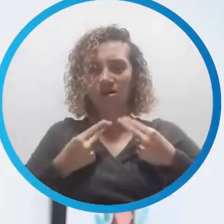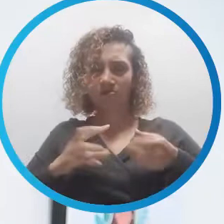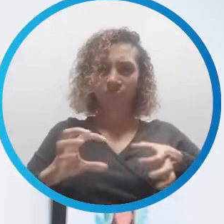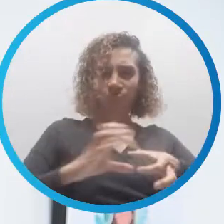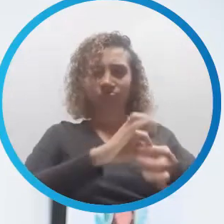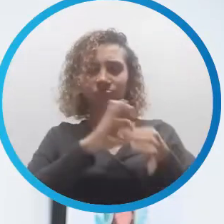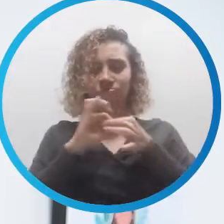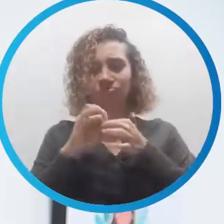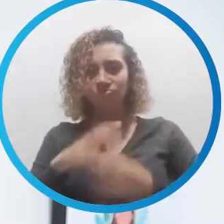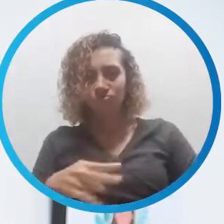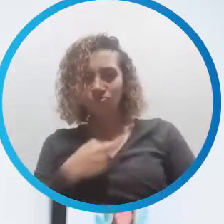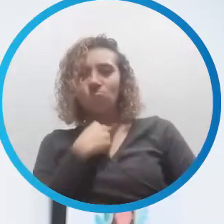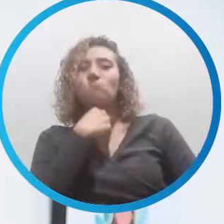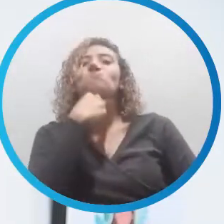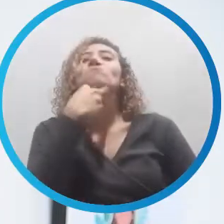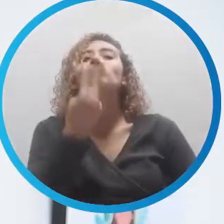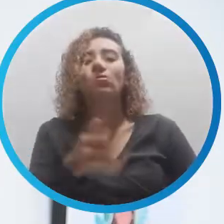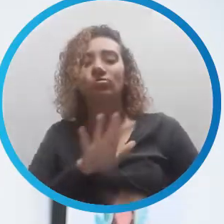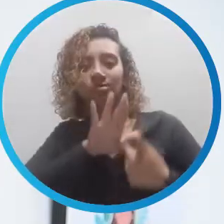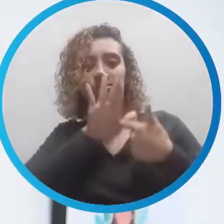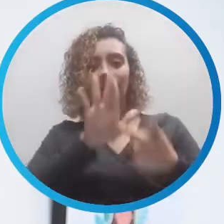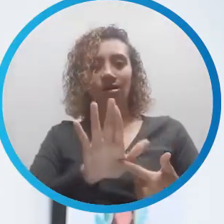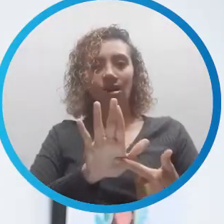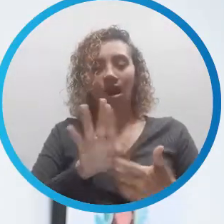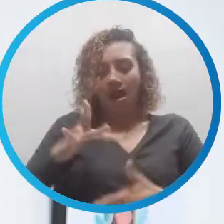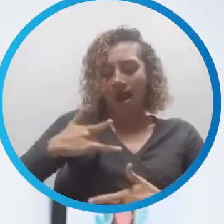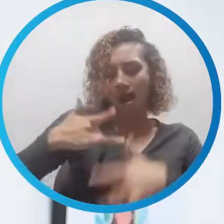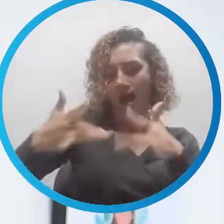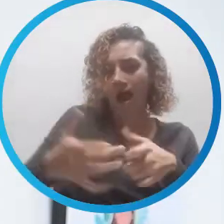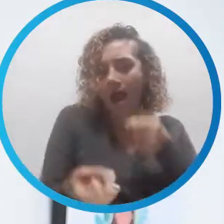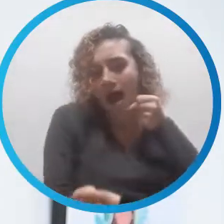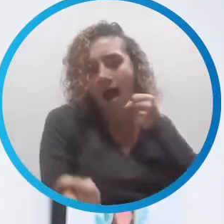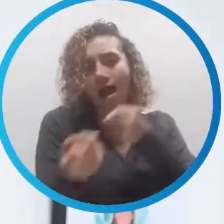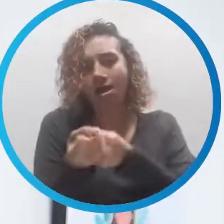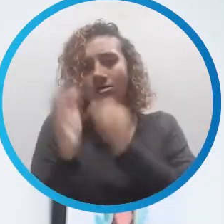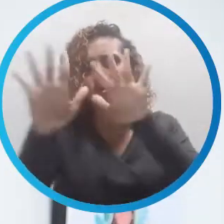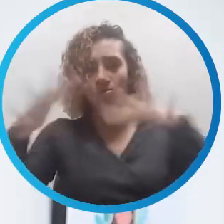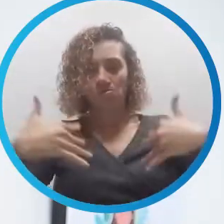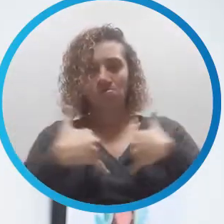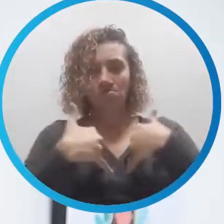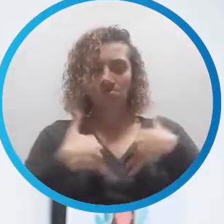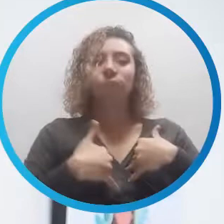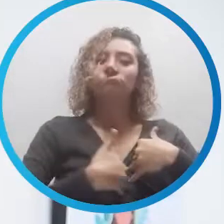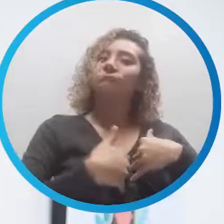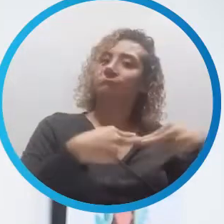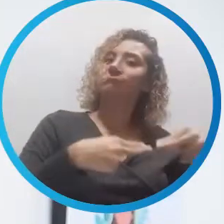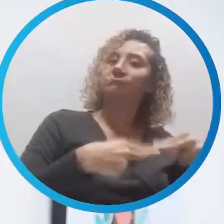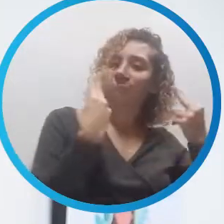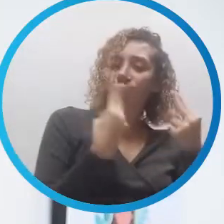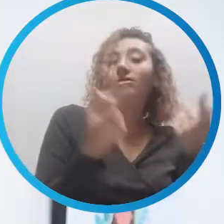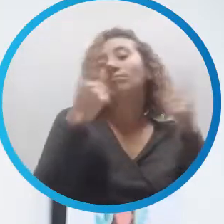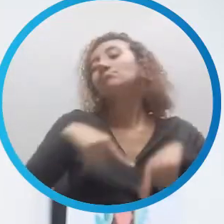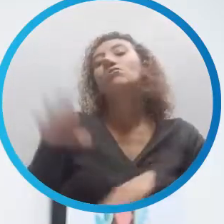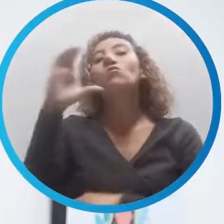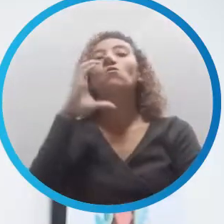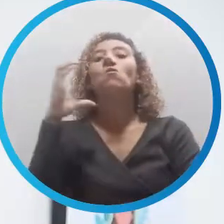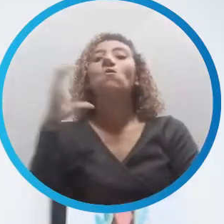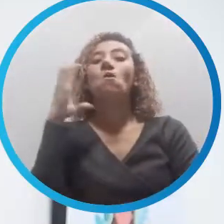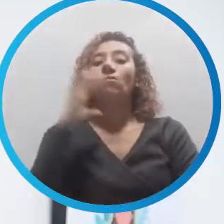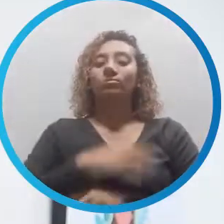unimos a la campaña Dona tu Voz, demostrando nuestro apoyo y solidaridad con las víctimas de nuestra ciudad y de todo el